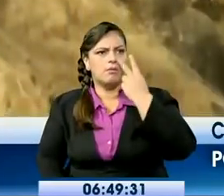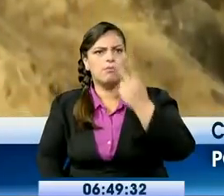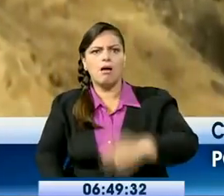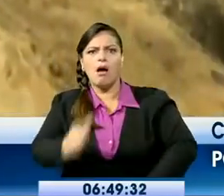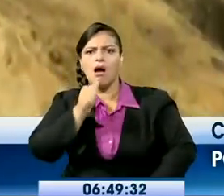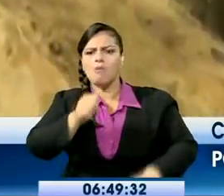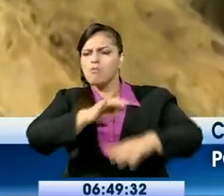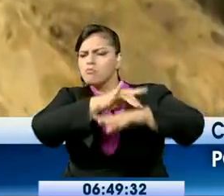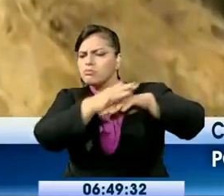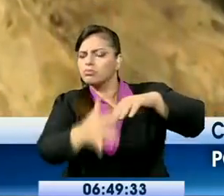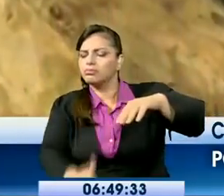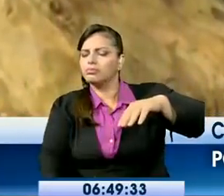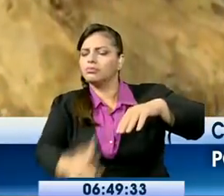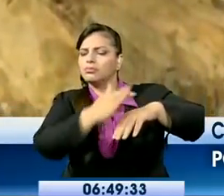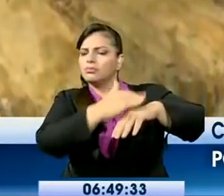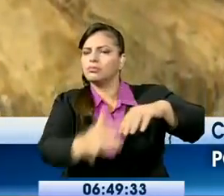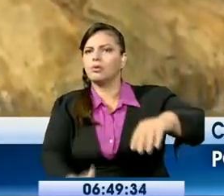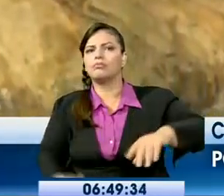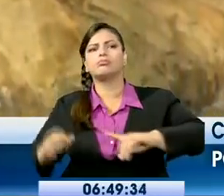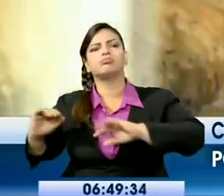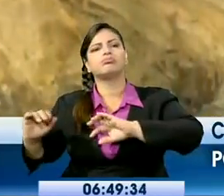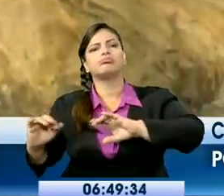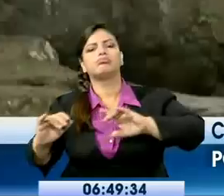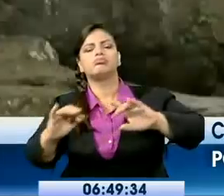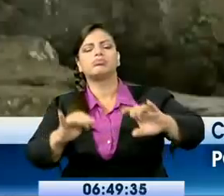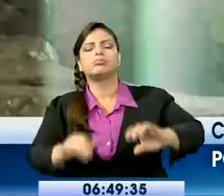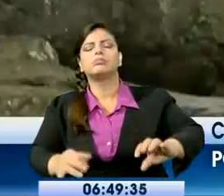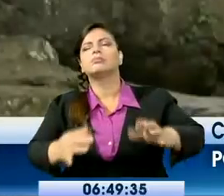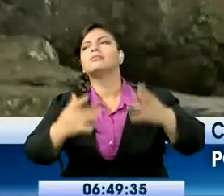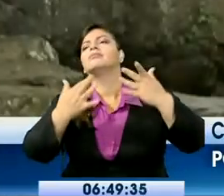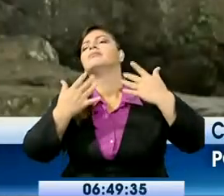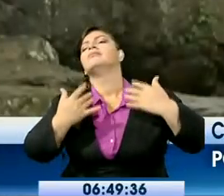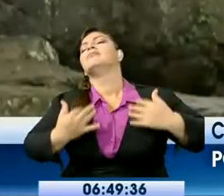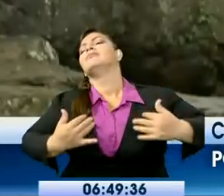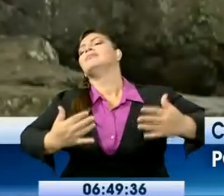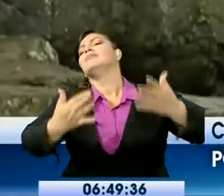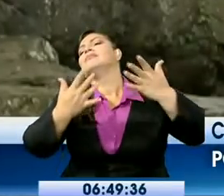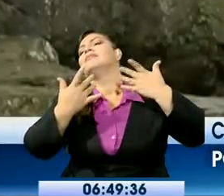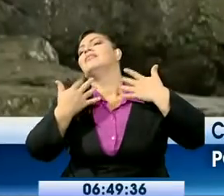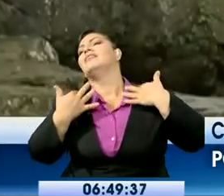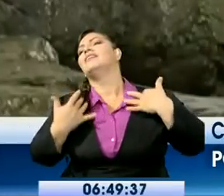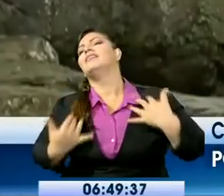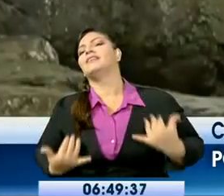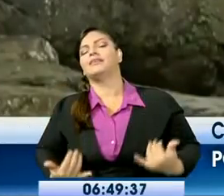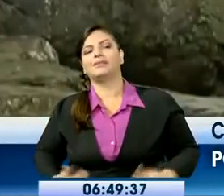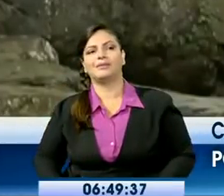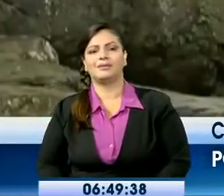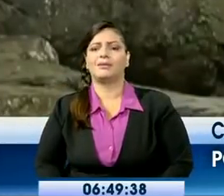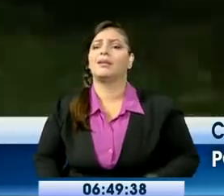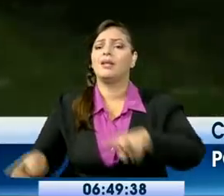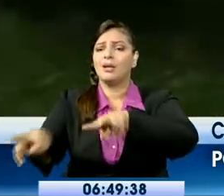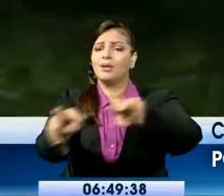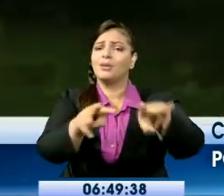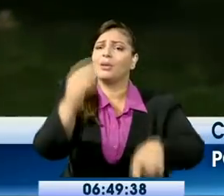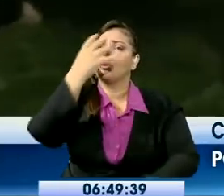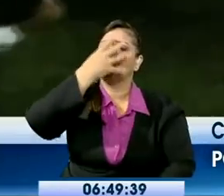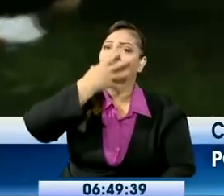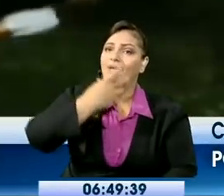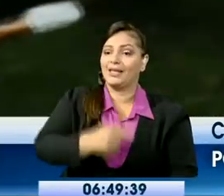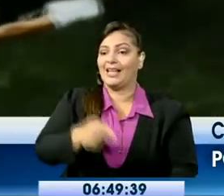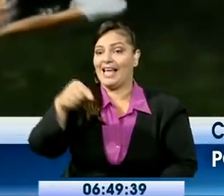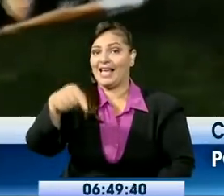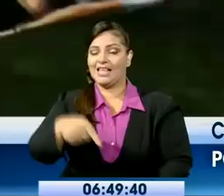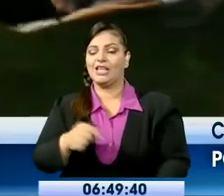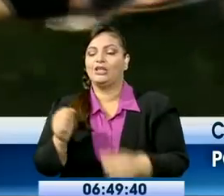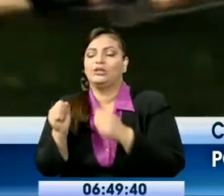Punto importante y obligatorio para recorrer. Aquí estamos en la parte tropical del Cotopaxi. Es muy bonito porque conecta ya al frío y que